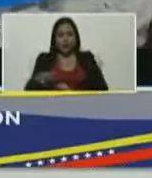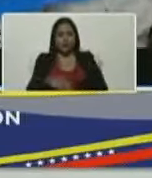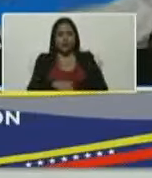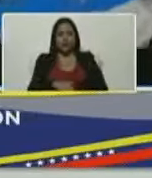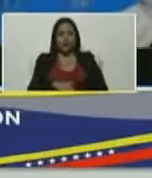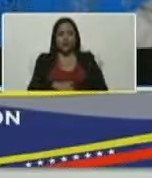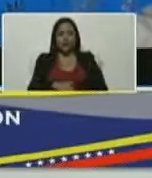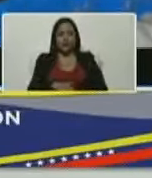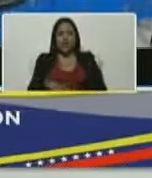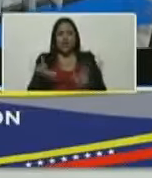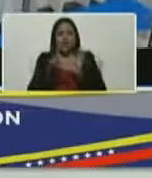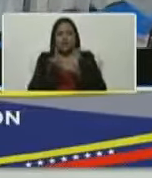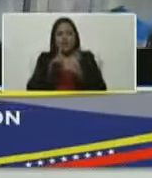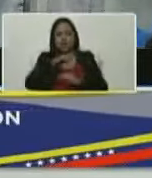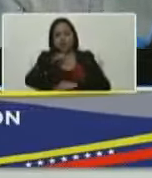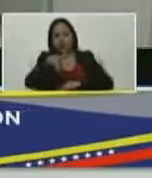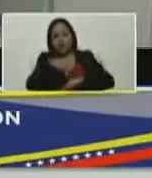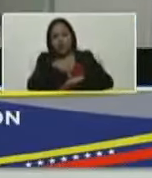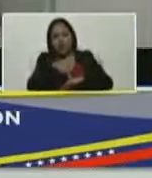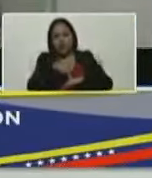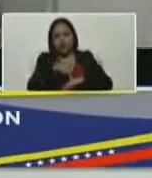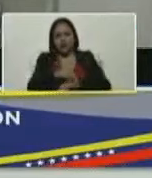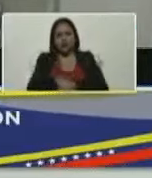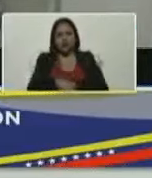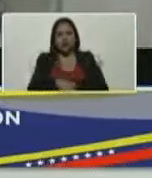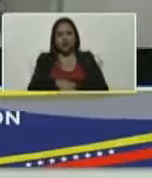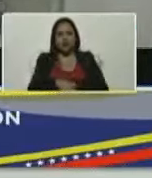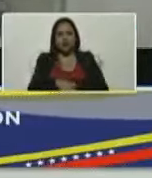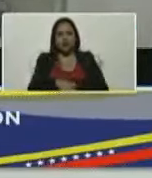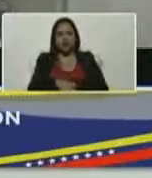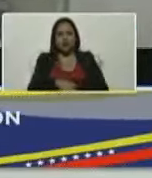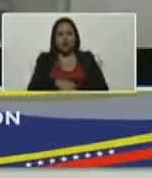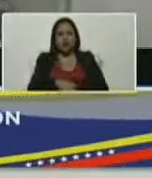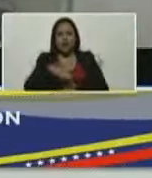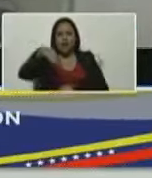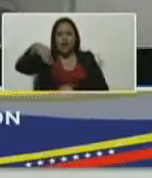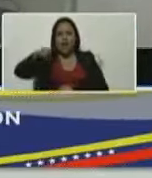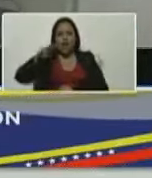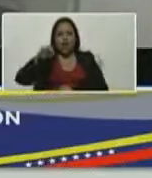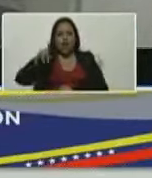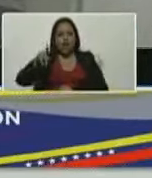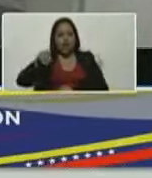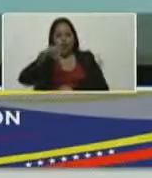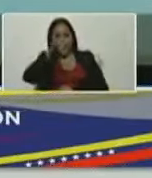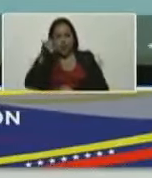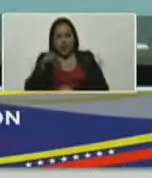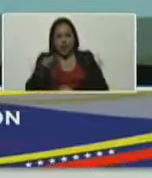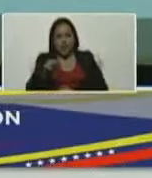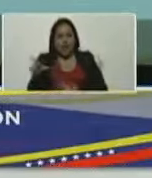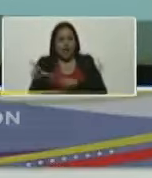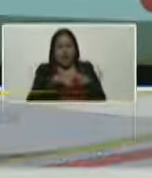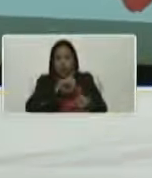El Liceo Nacional Joaquín Moreno de Mendoza, de paquete el liceo.